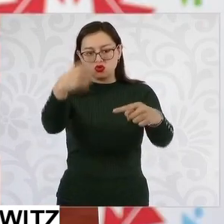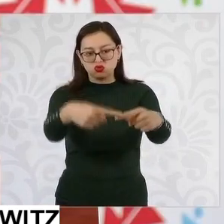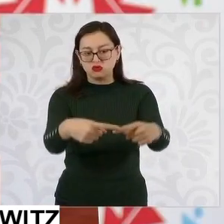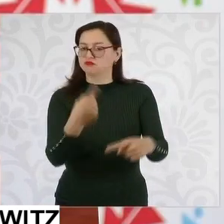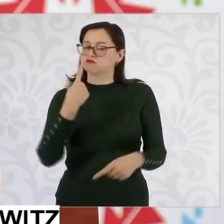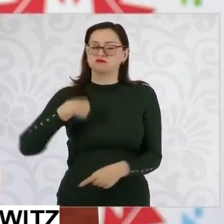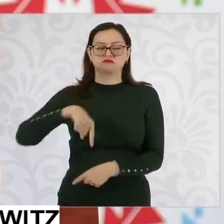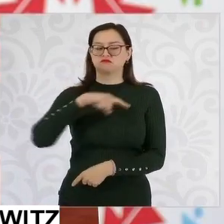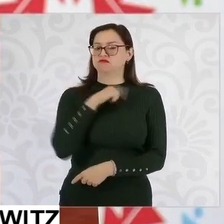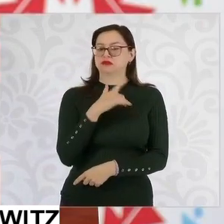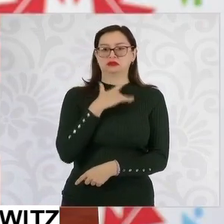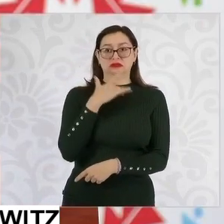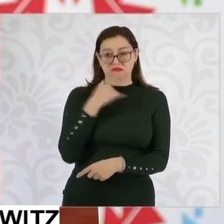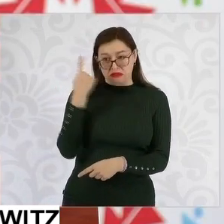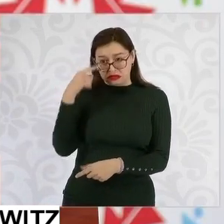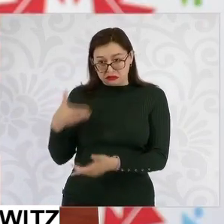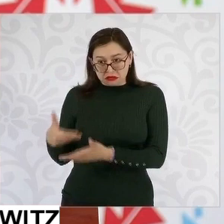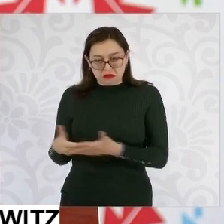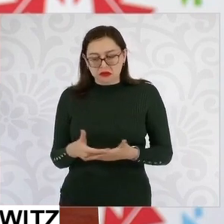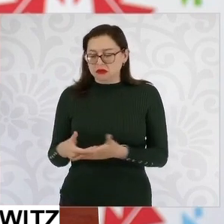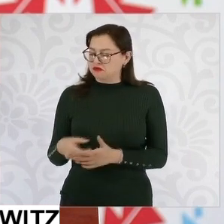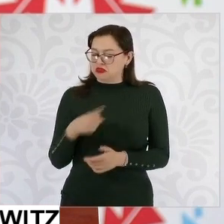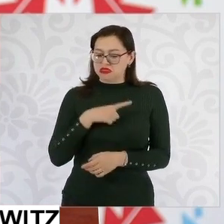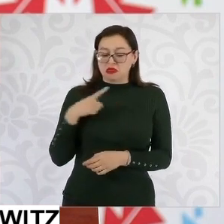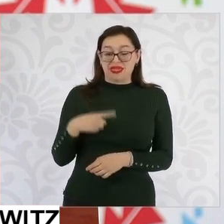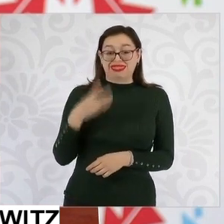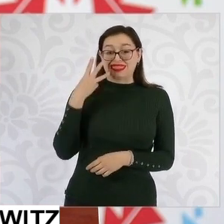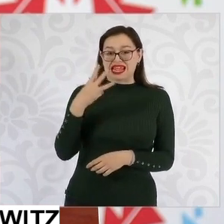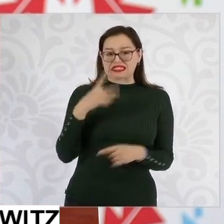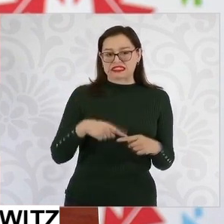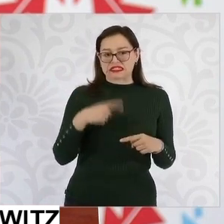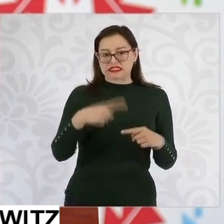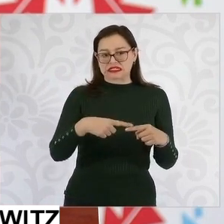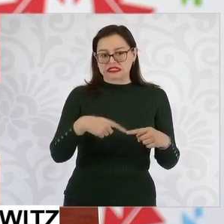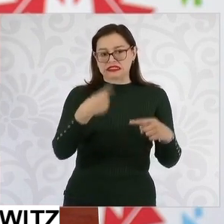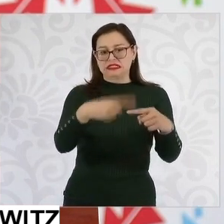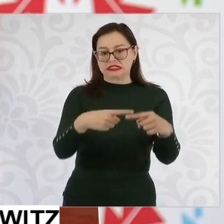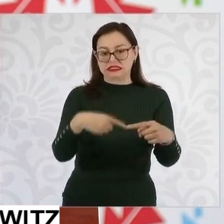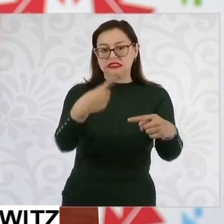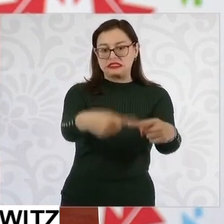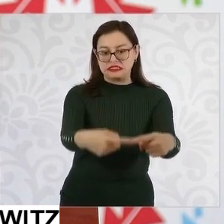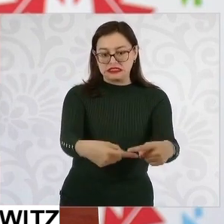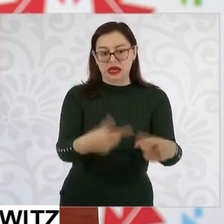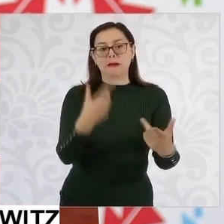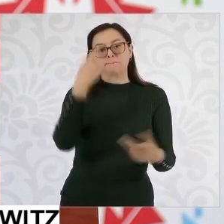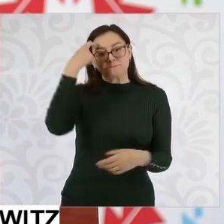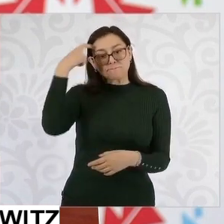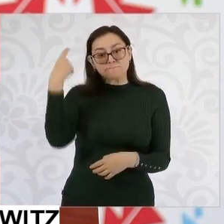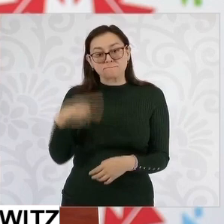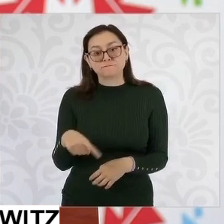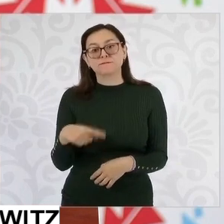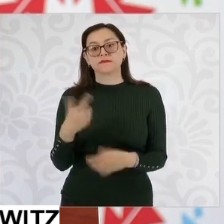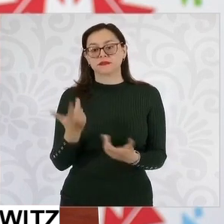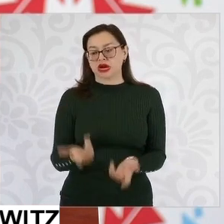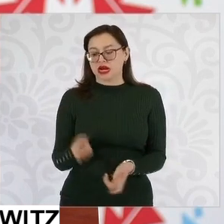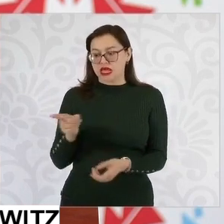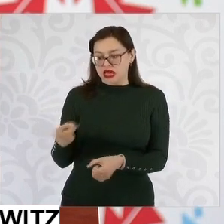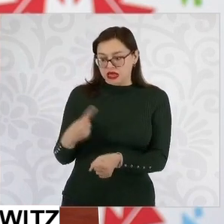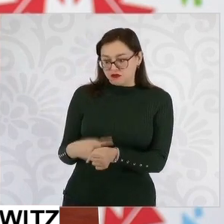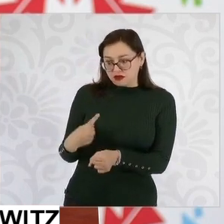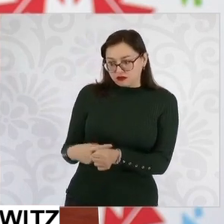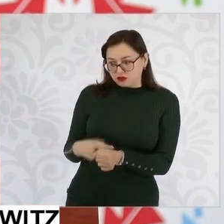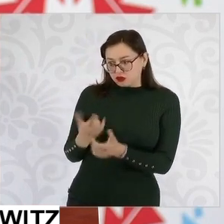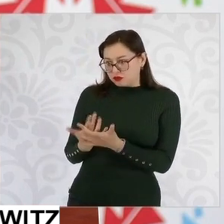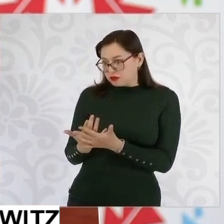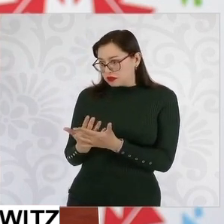3 periodos de incubación a partir de la fecha de inicio de los síntomas del último caso